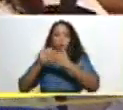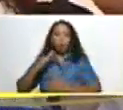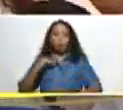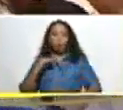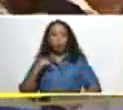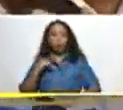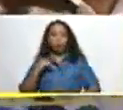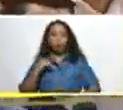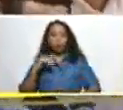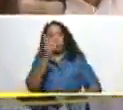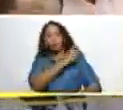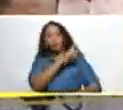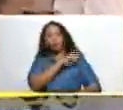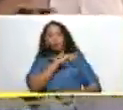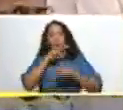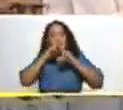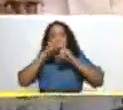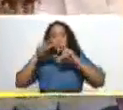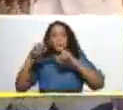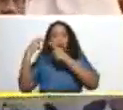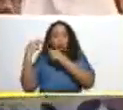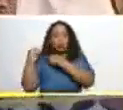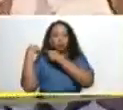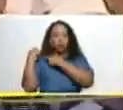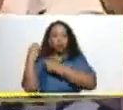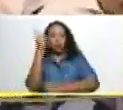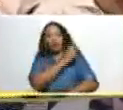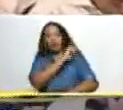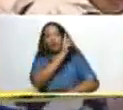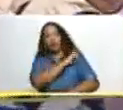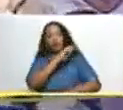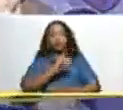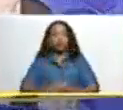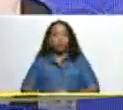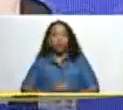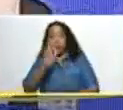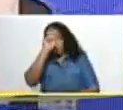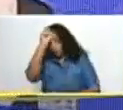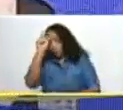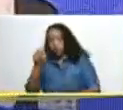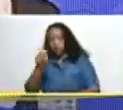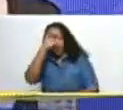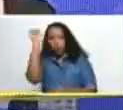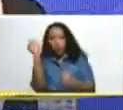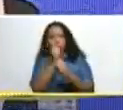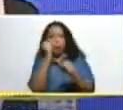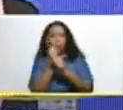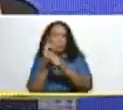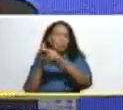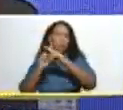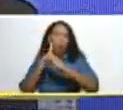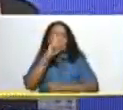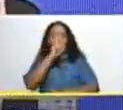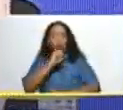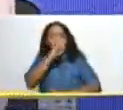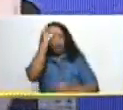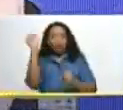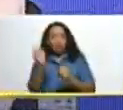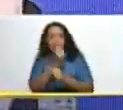medias, inspectores, inspectores jefes, ese reconocimiento por la labor prestada durante un año de